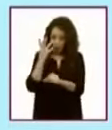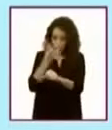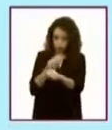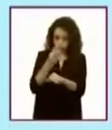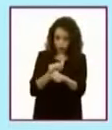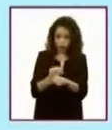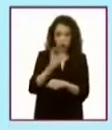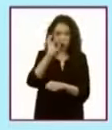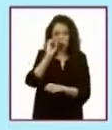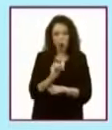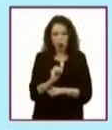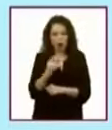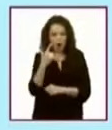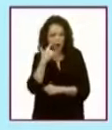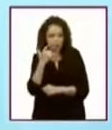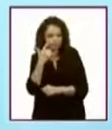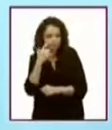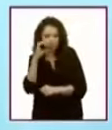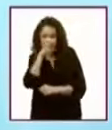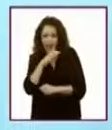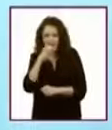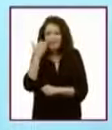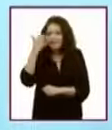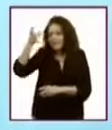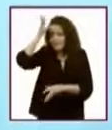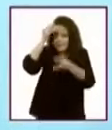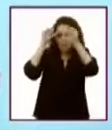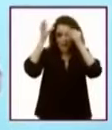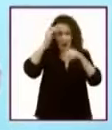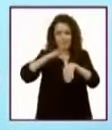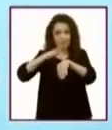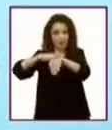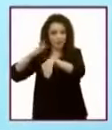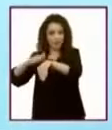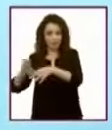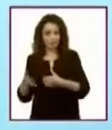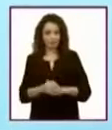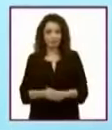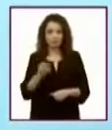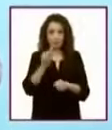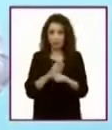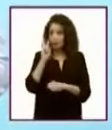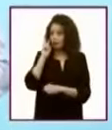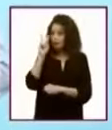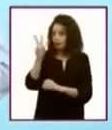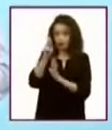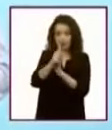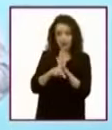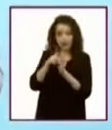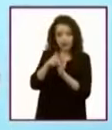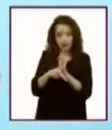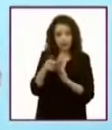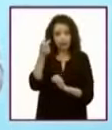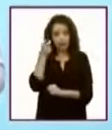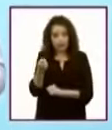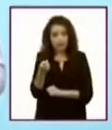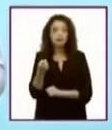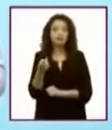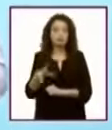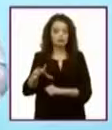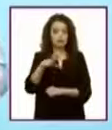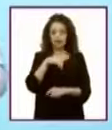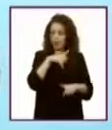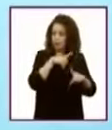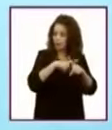su curiosidad por aprender. Las y los invitamos a ver el siguiente video, a través del cual podrán observar